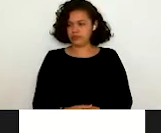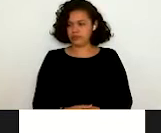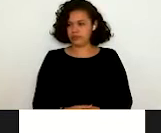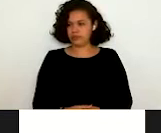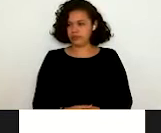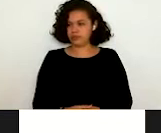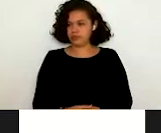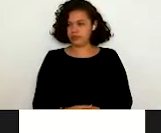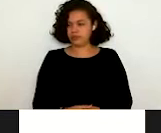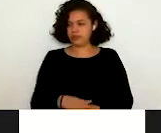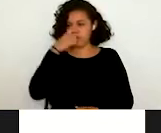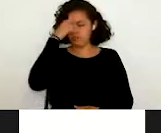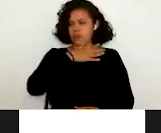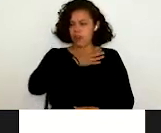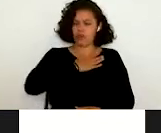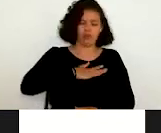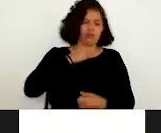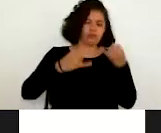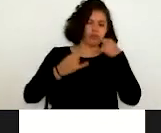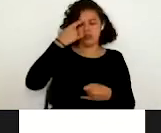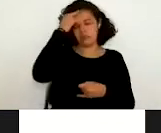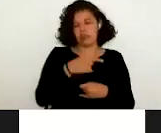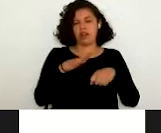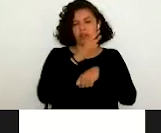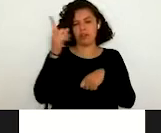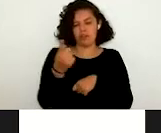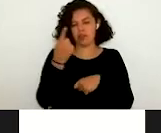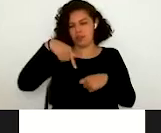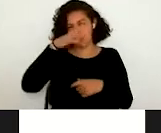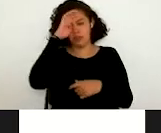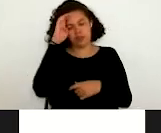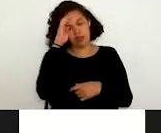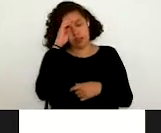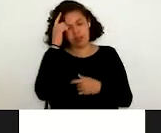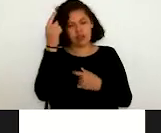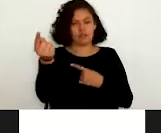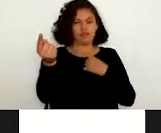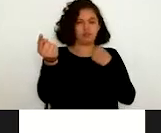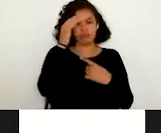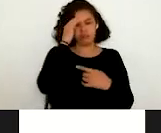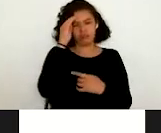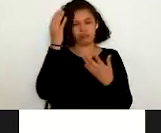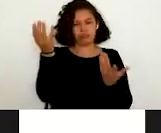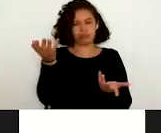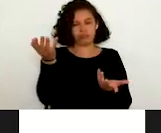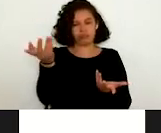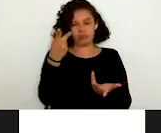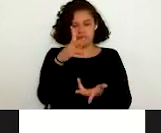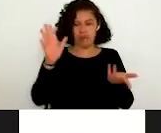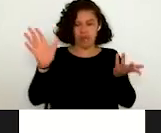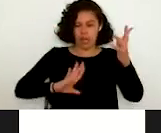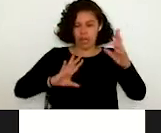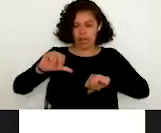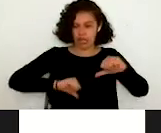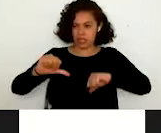están justificadas del por qué se están pensando, ¿no? ¿Por qué se supone que estas actividades nos van